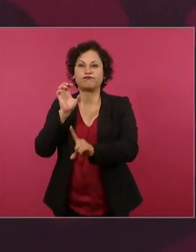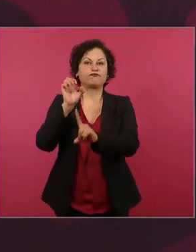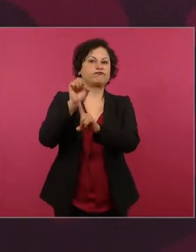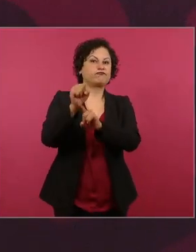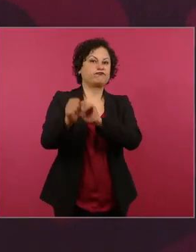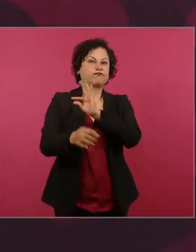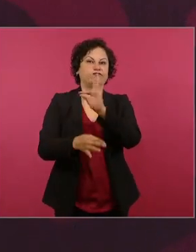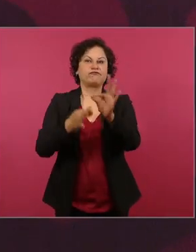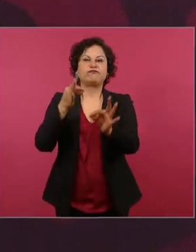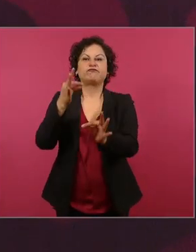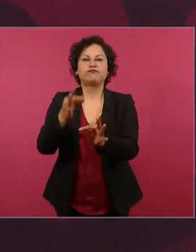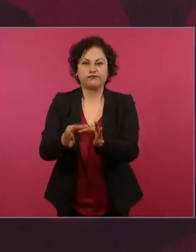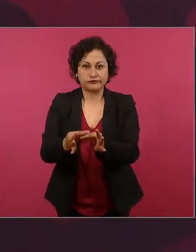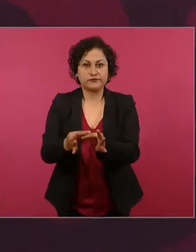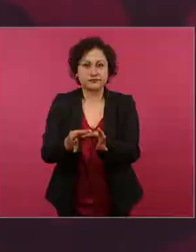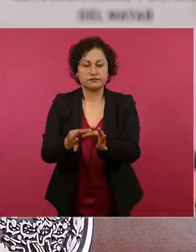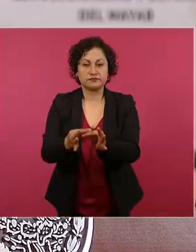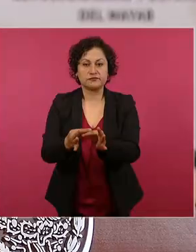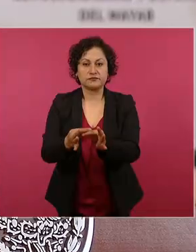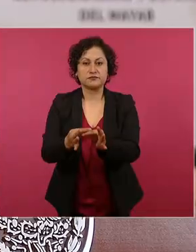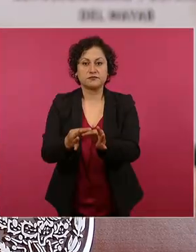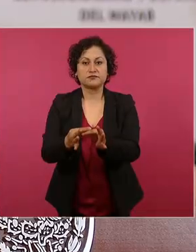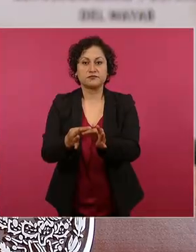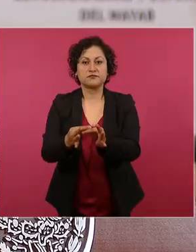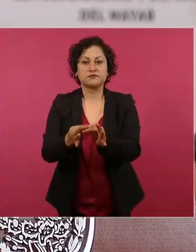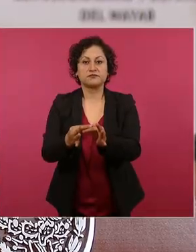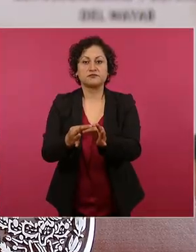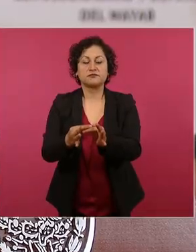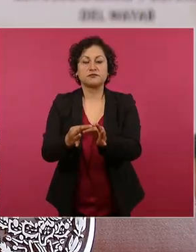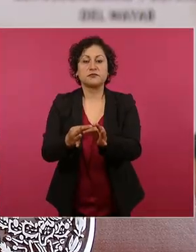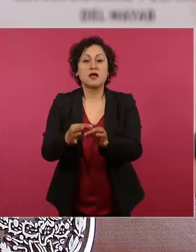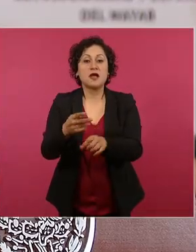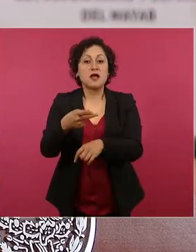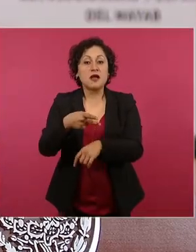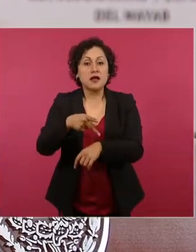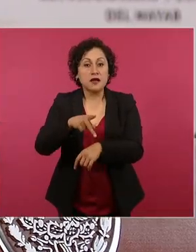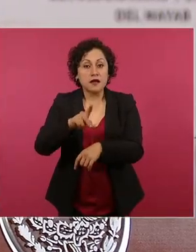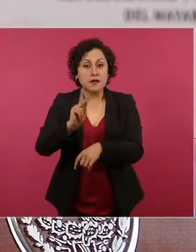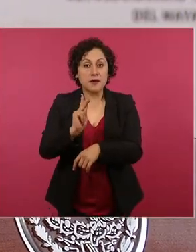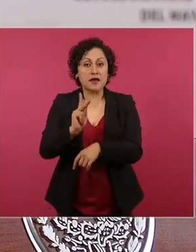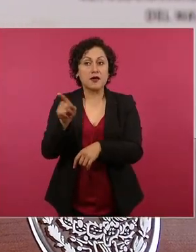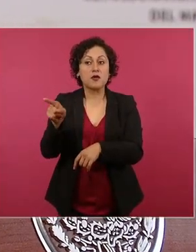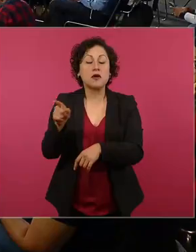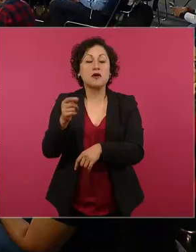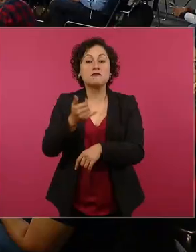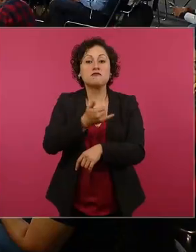afecta intereses de los que se creen dueños de un país